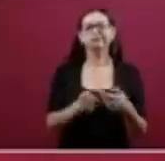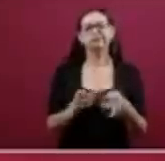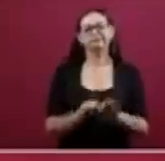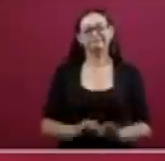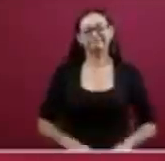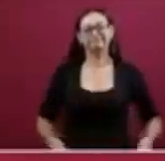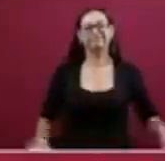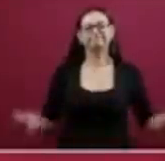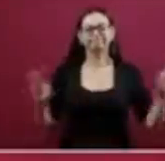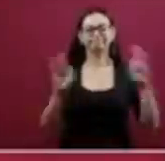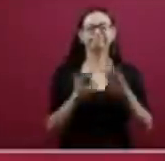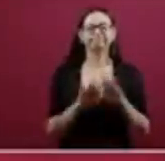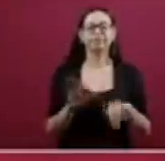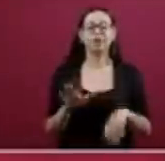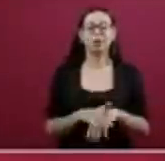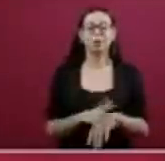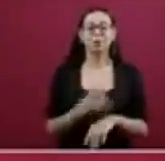porque